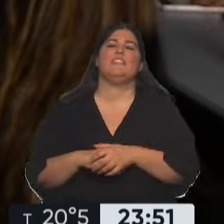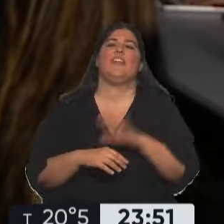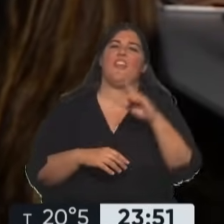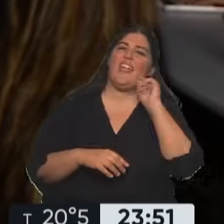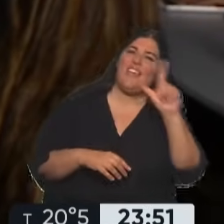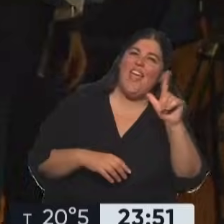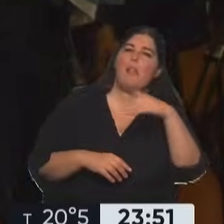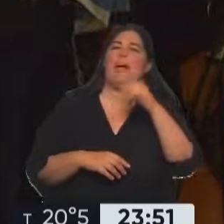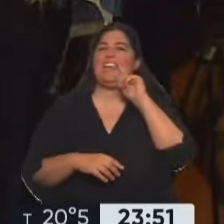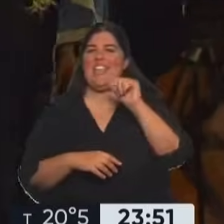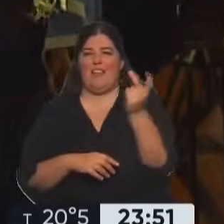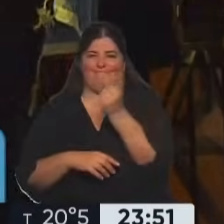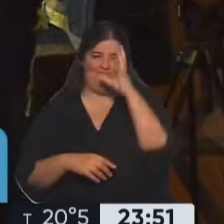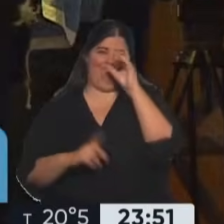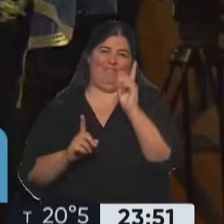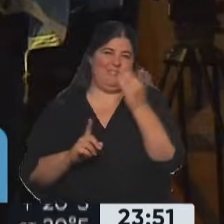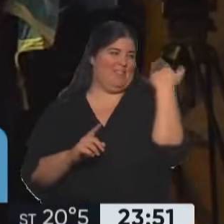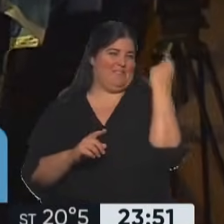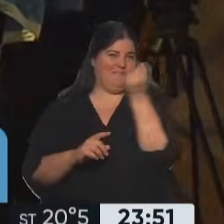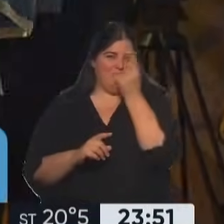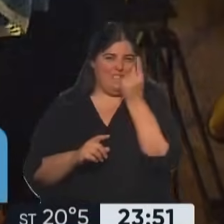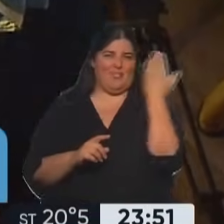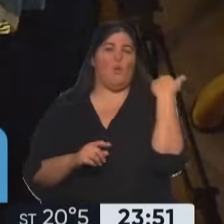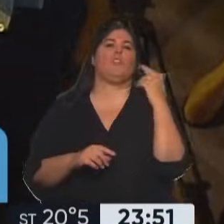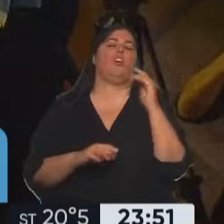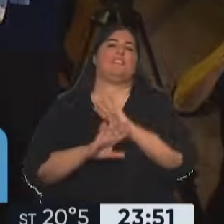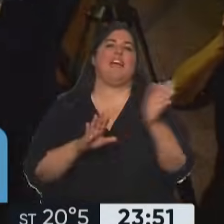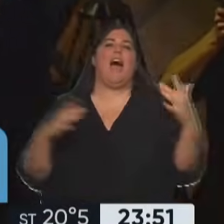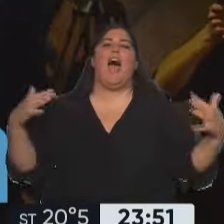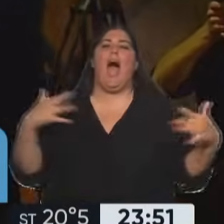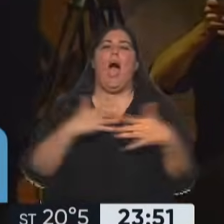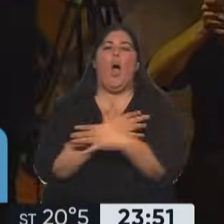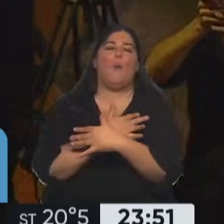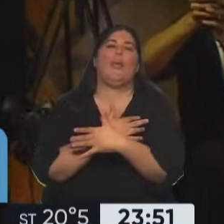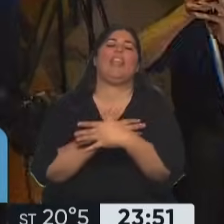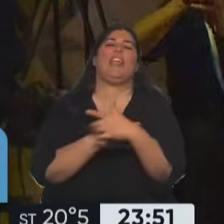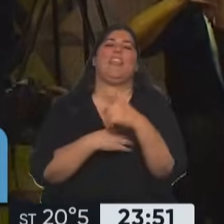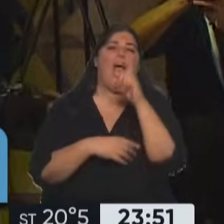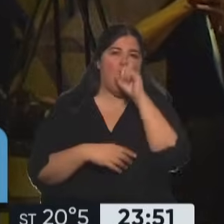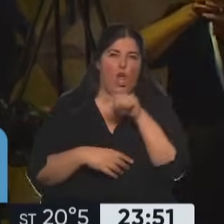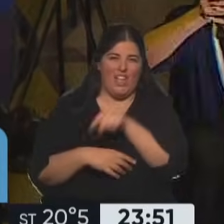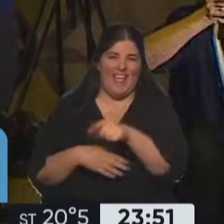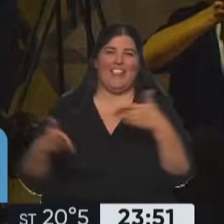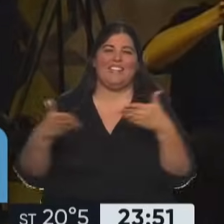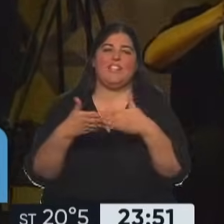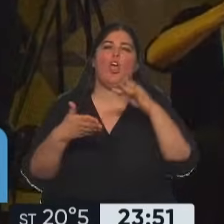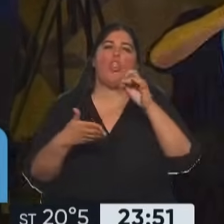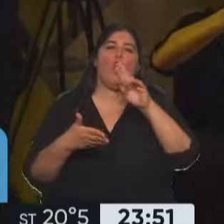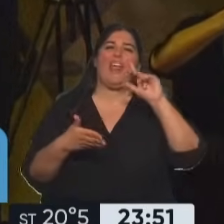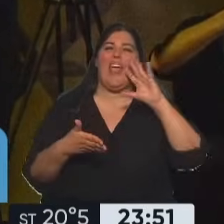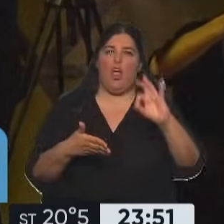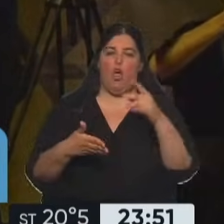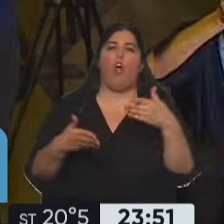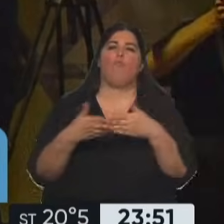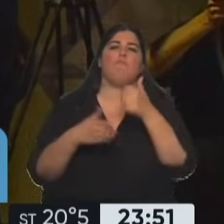que hace minutos nada más acaba de salir a la parte de Avenida Corrientes y Dorrego Sergio